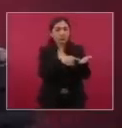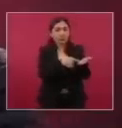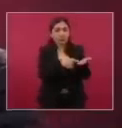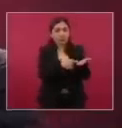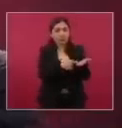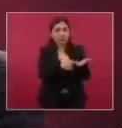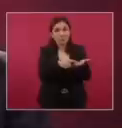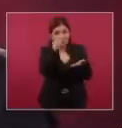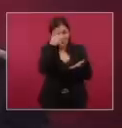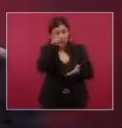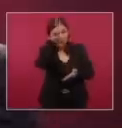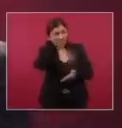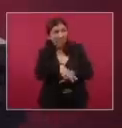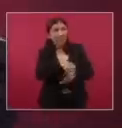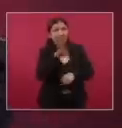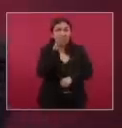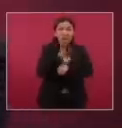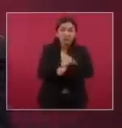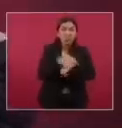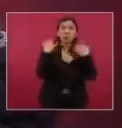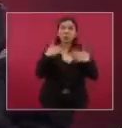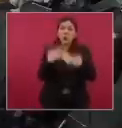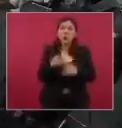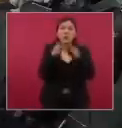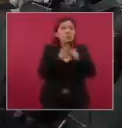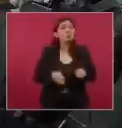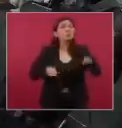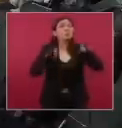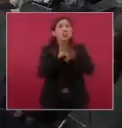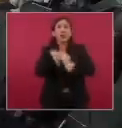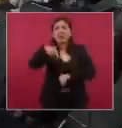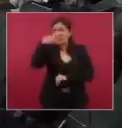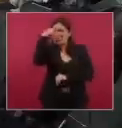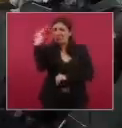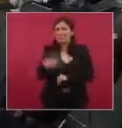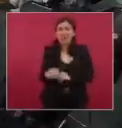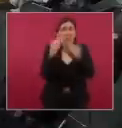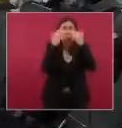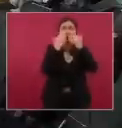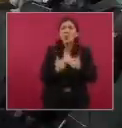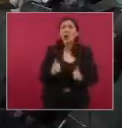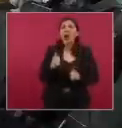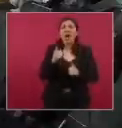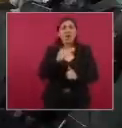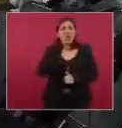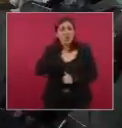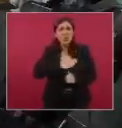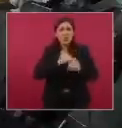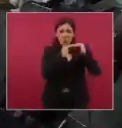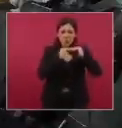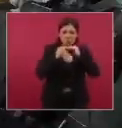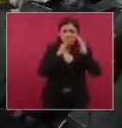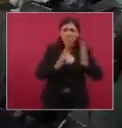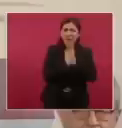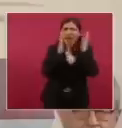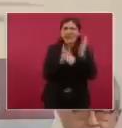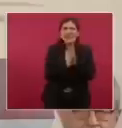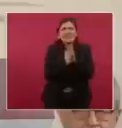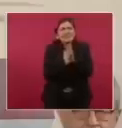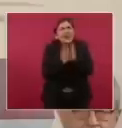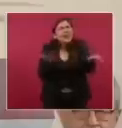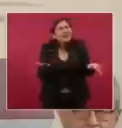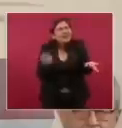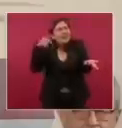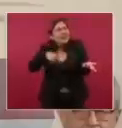a favor de la marcha y está en riesgo la democracia en México por una ley secundaria